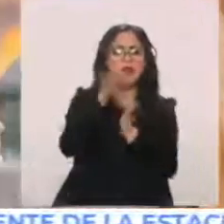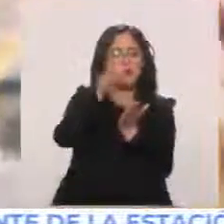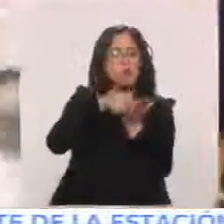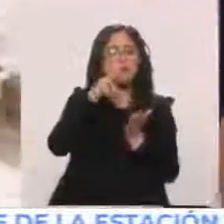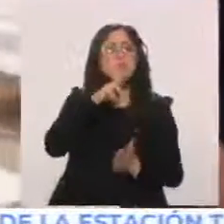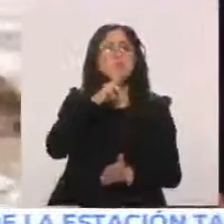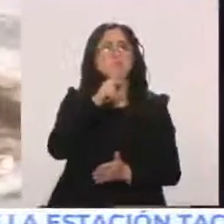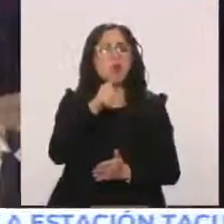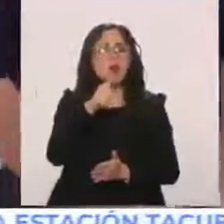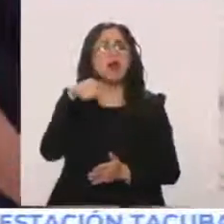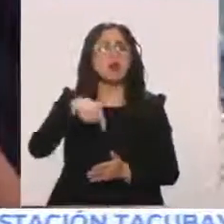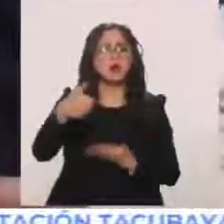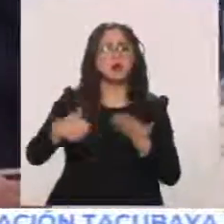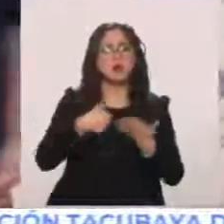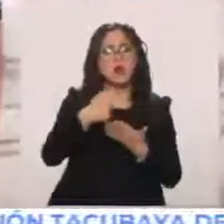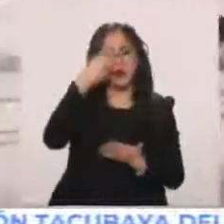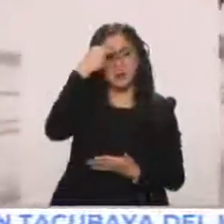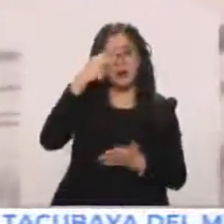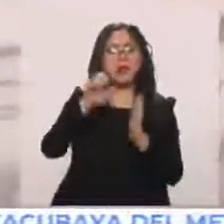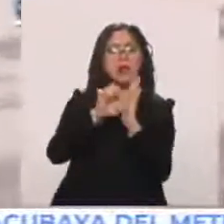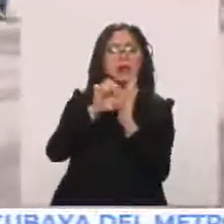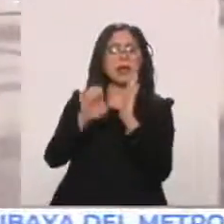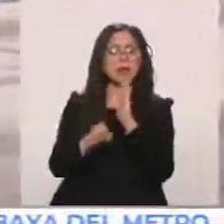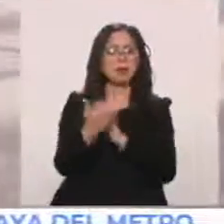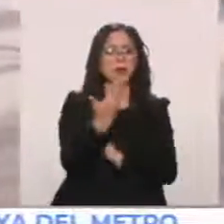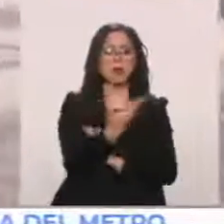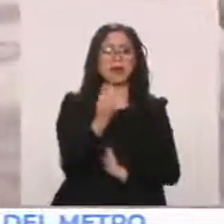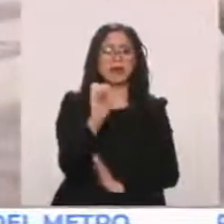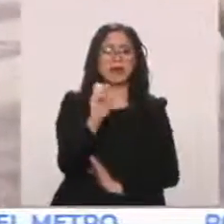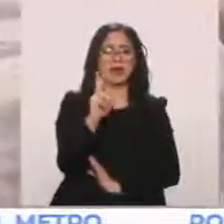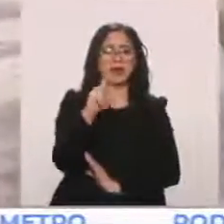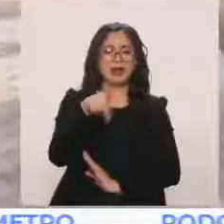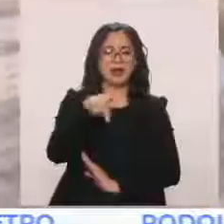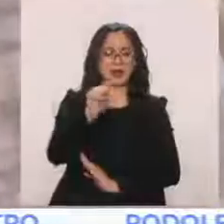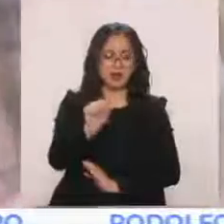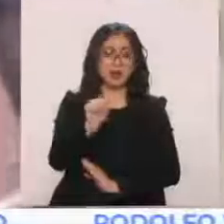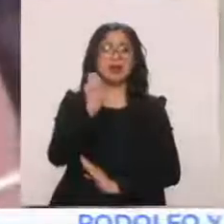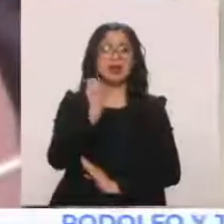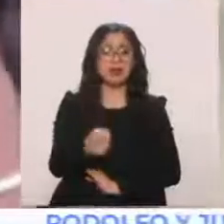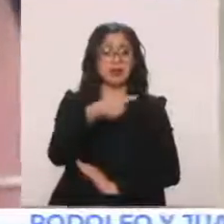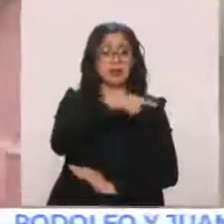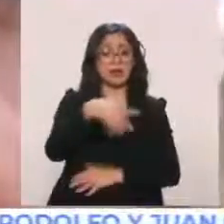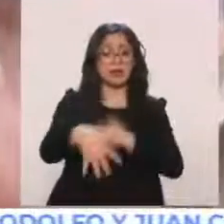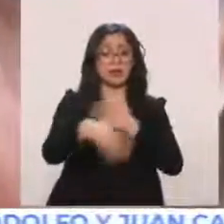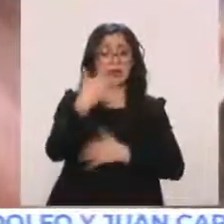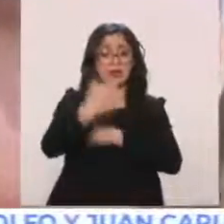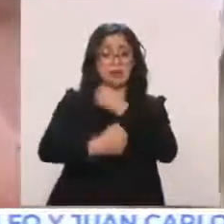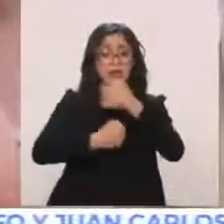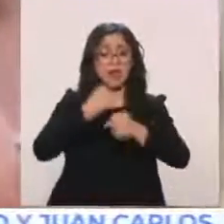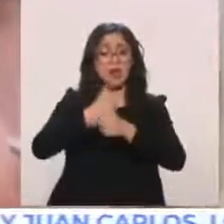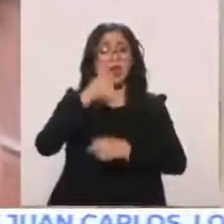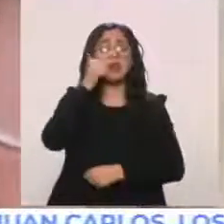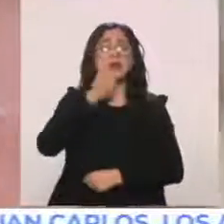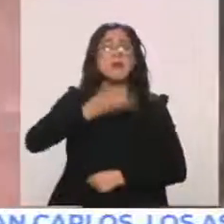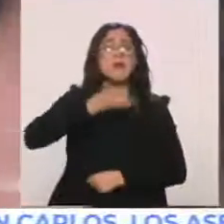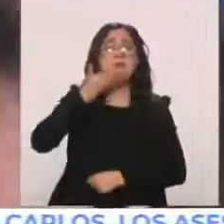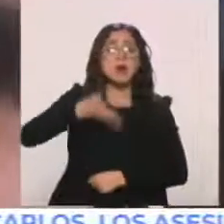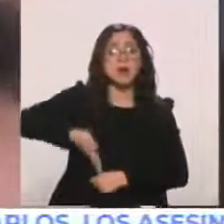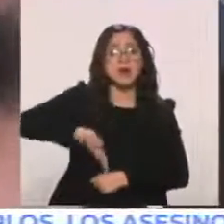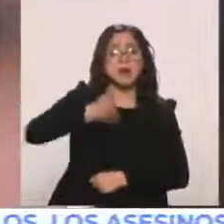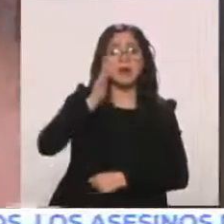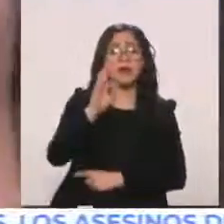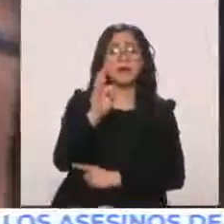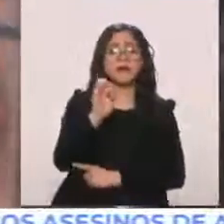México. Es el caso de Erika Ramos Castillo, quien con 15 años viviendo sobre la avenida Ferrocarril Hidalgo,